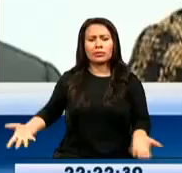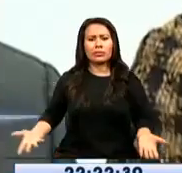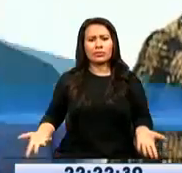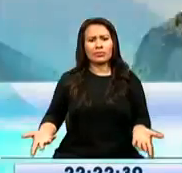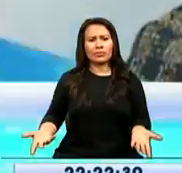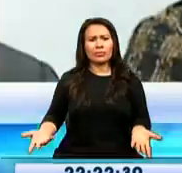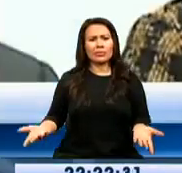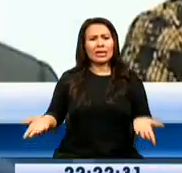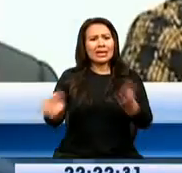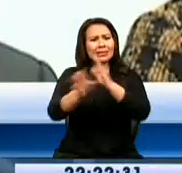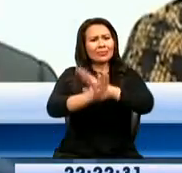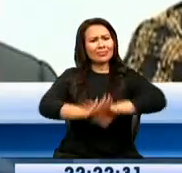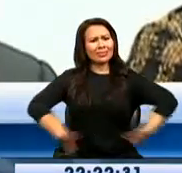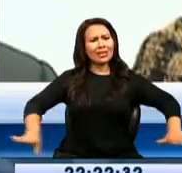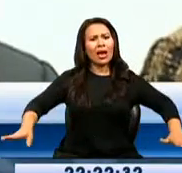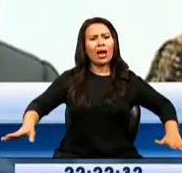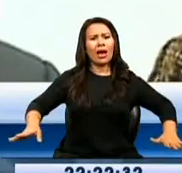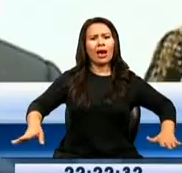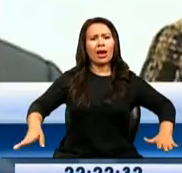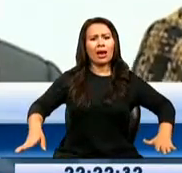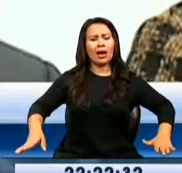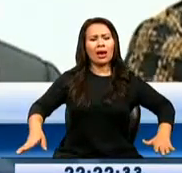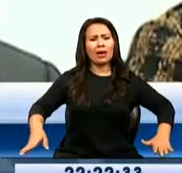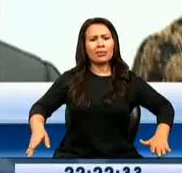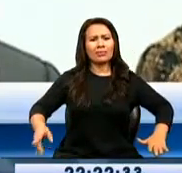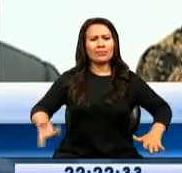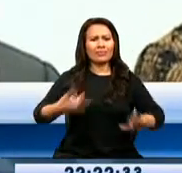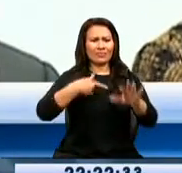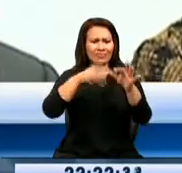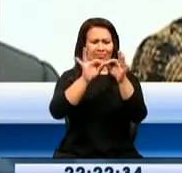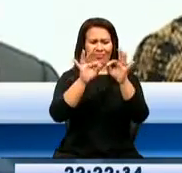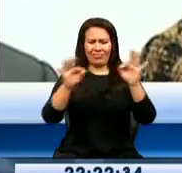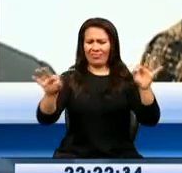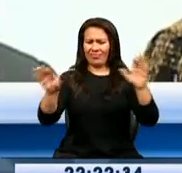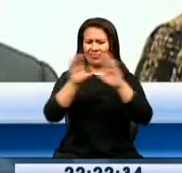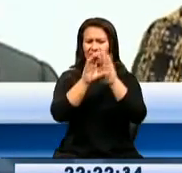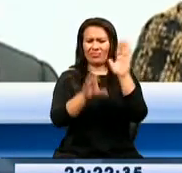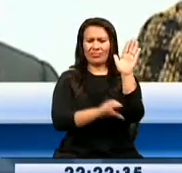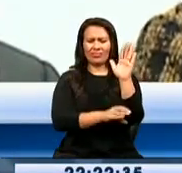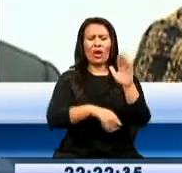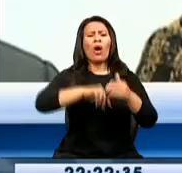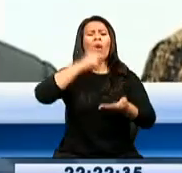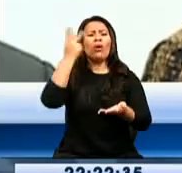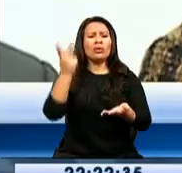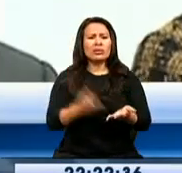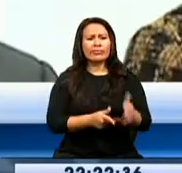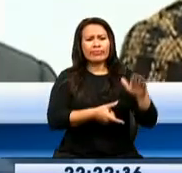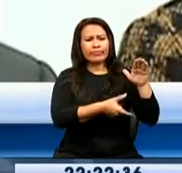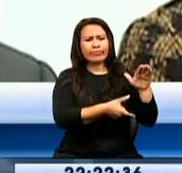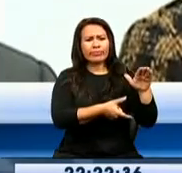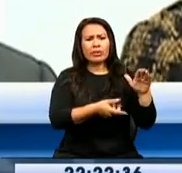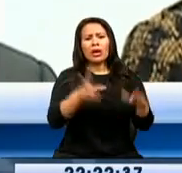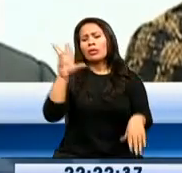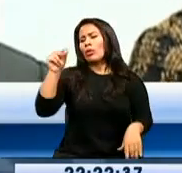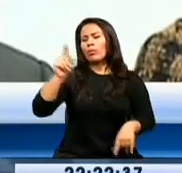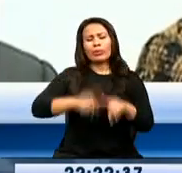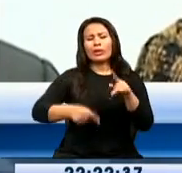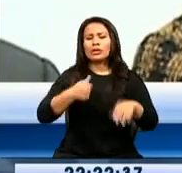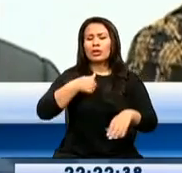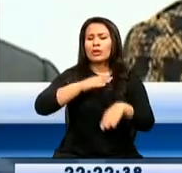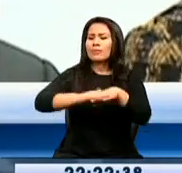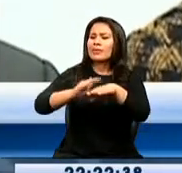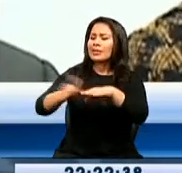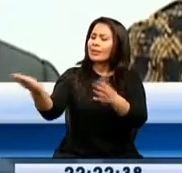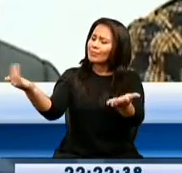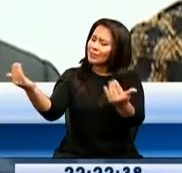Desde ya, deslegitimar todo lo que venga en adelante e invitar al pueblo ecuatoriano